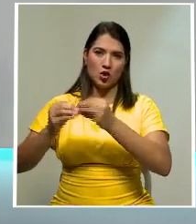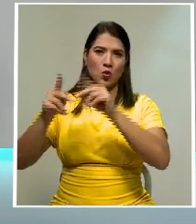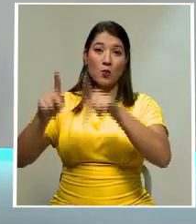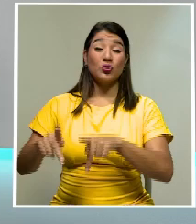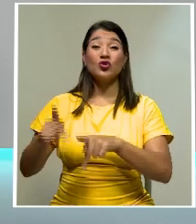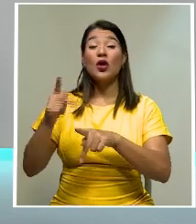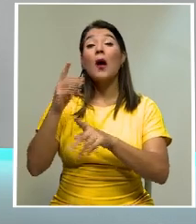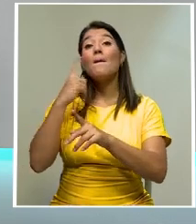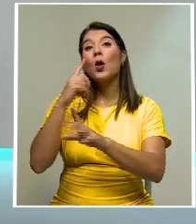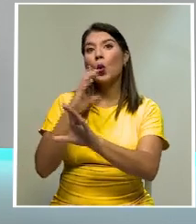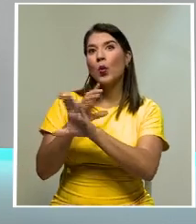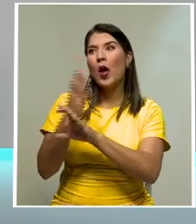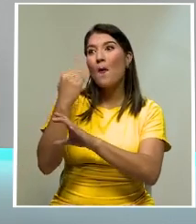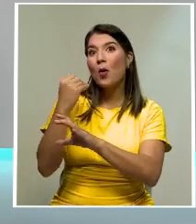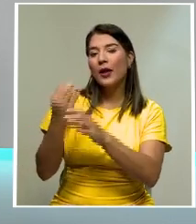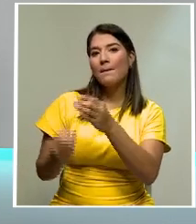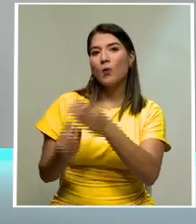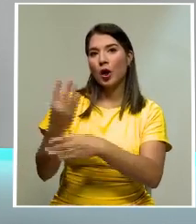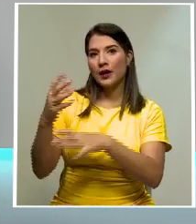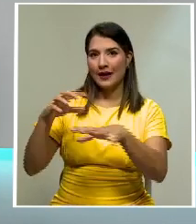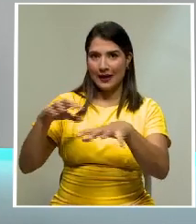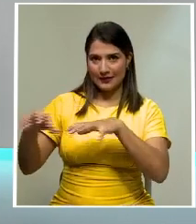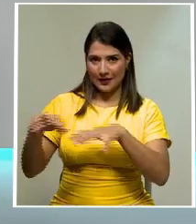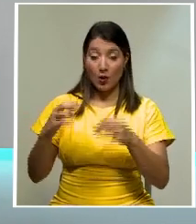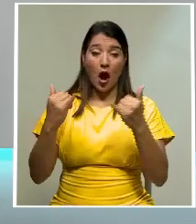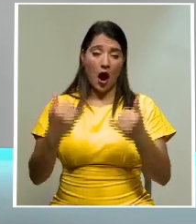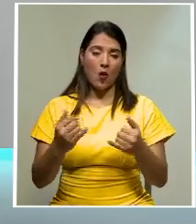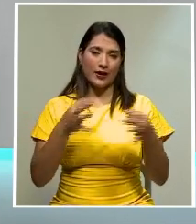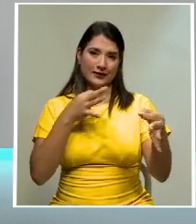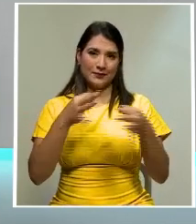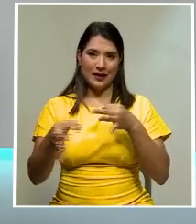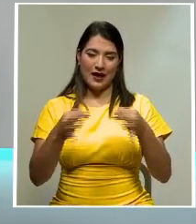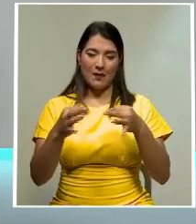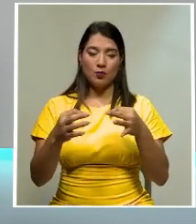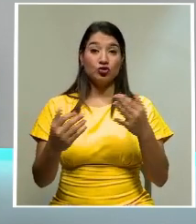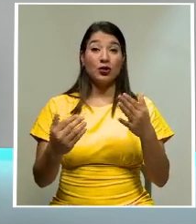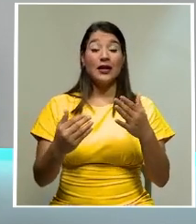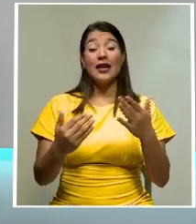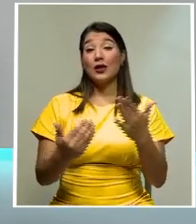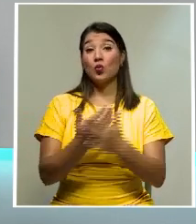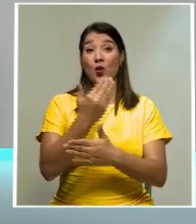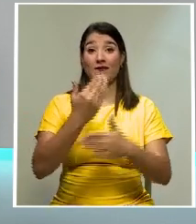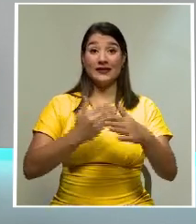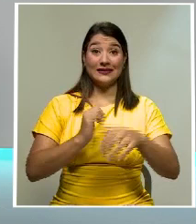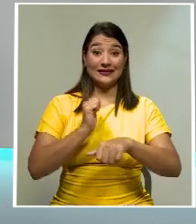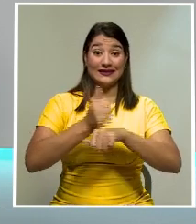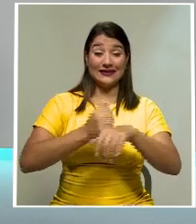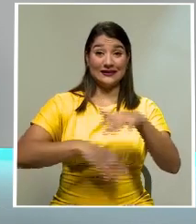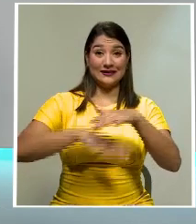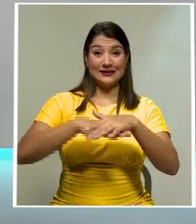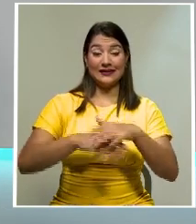Pero veamos la siguiente información donde explicamos cuáles son esas medidas que rigen a partir del día de hoy.